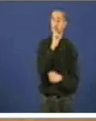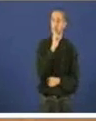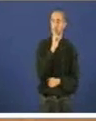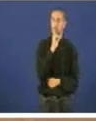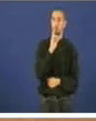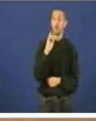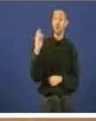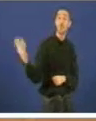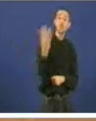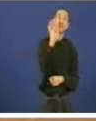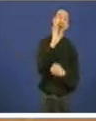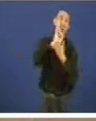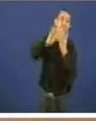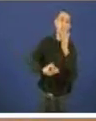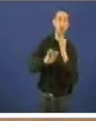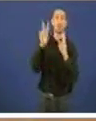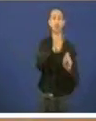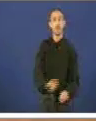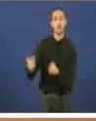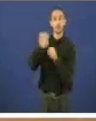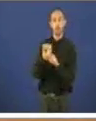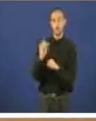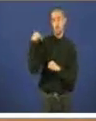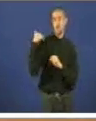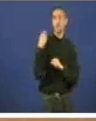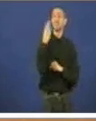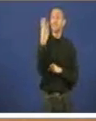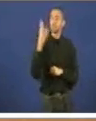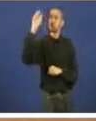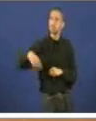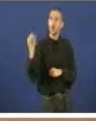foron autorizados no ano 2006.